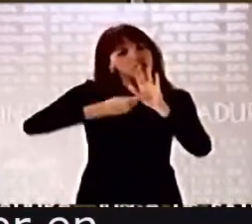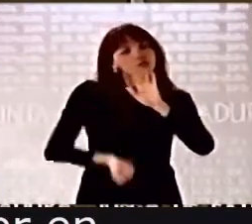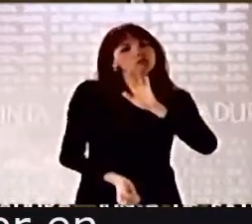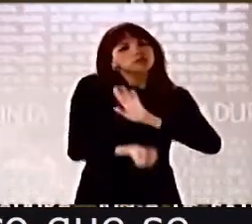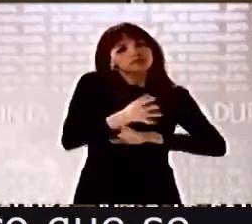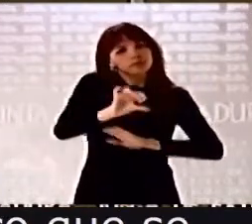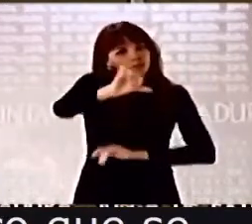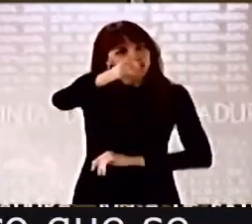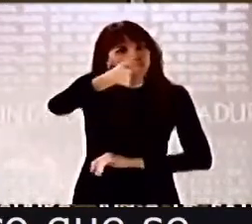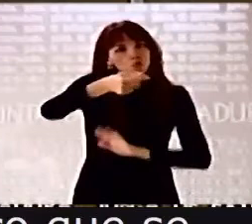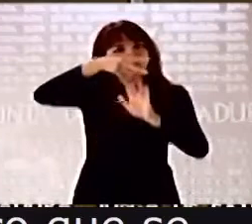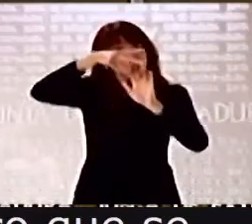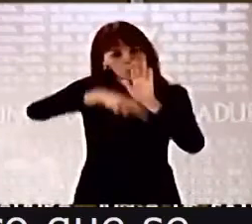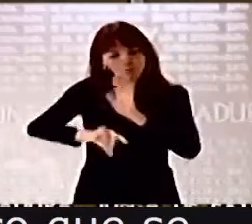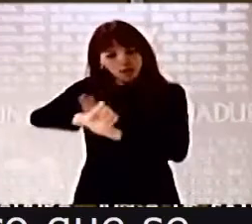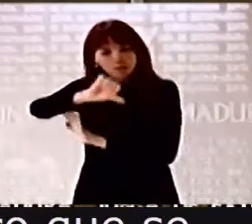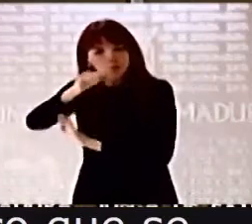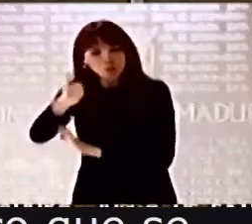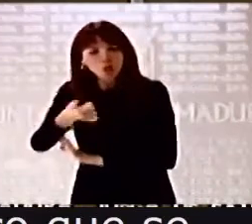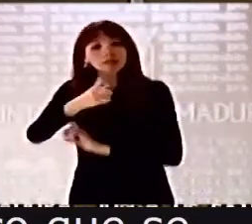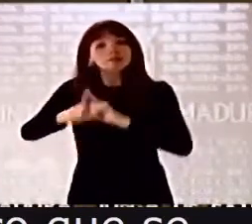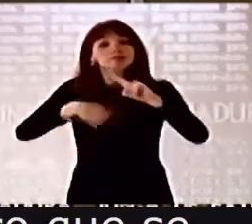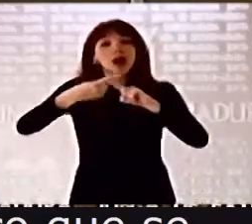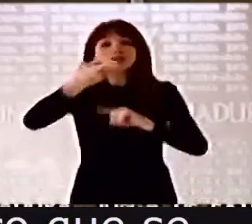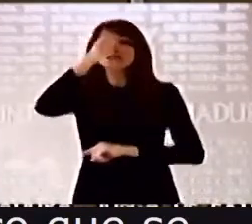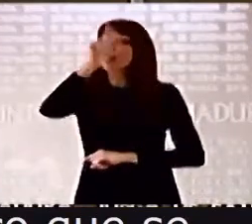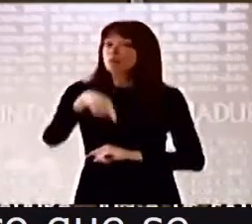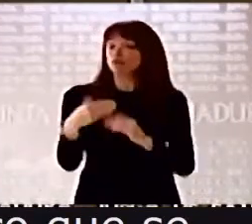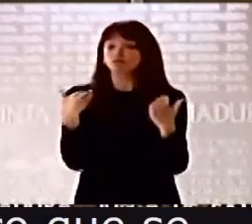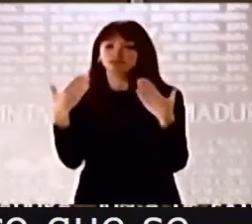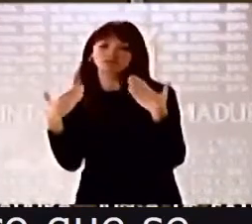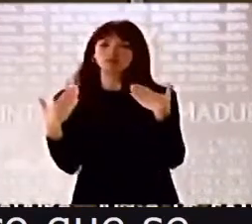aprueban las normas, el hecho de que además se hace desde el diálogo,